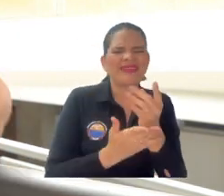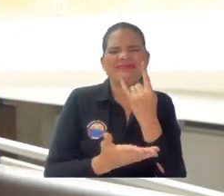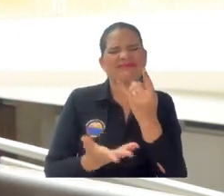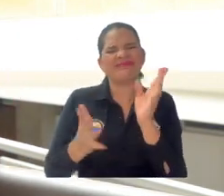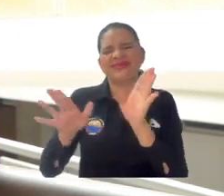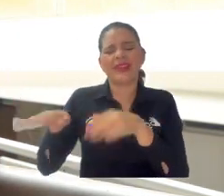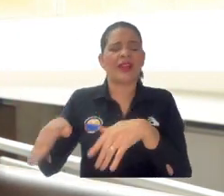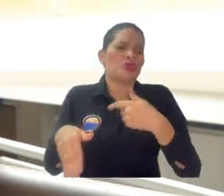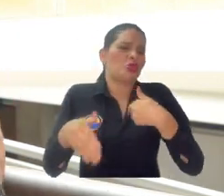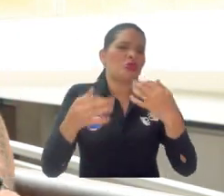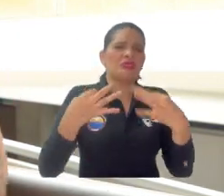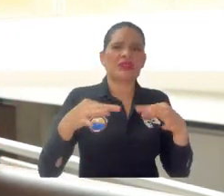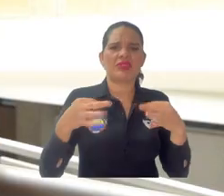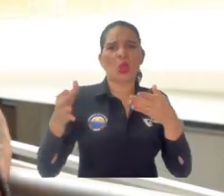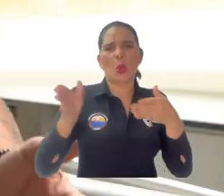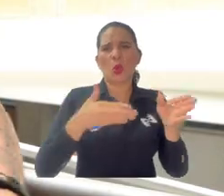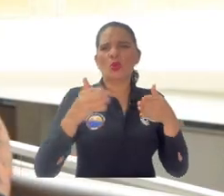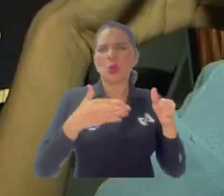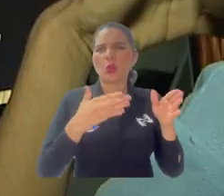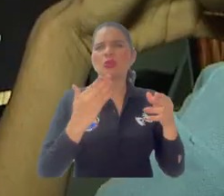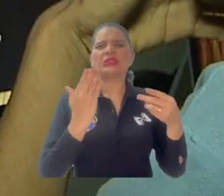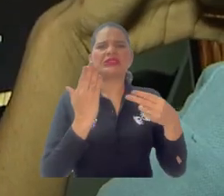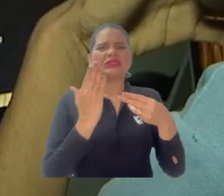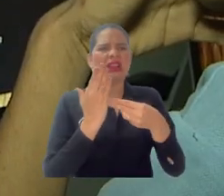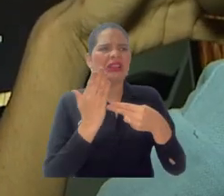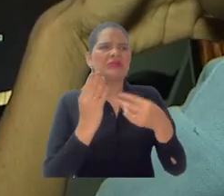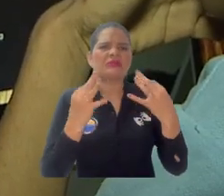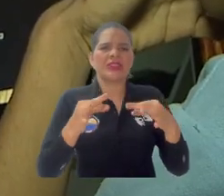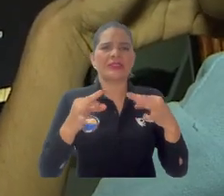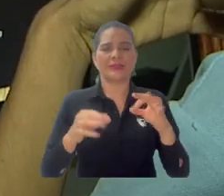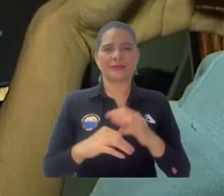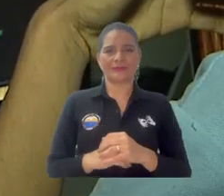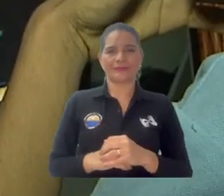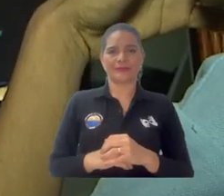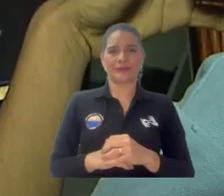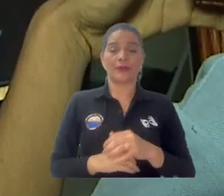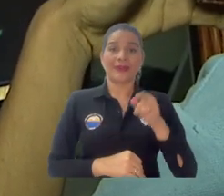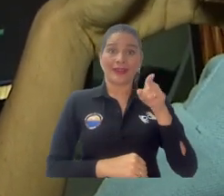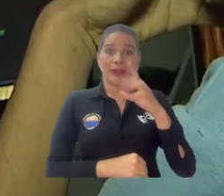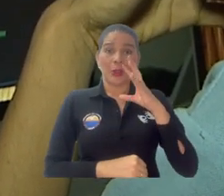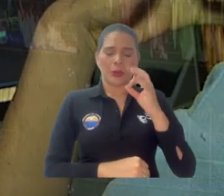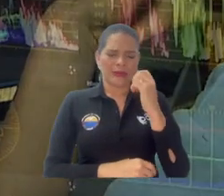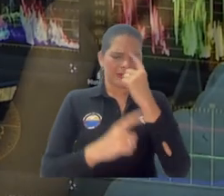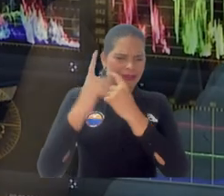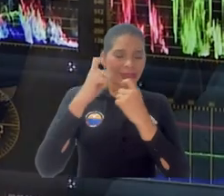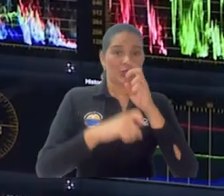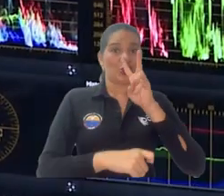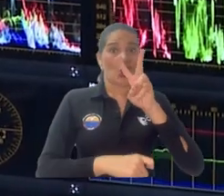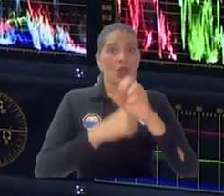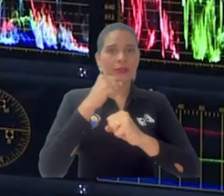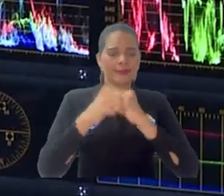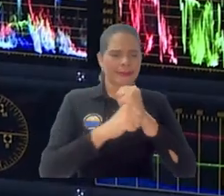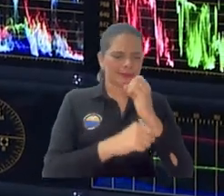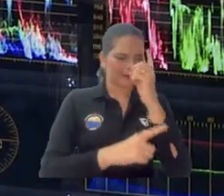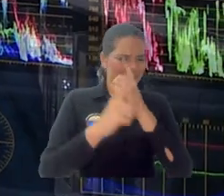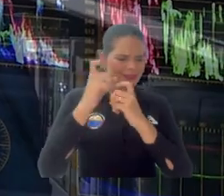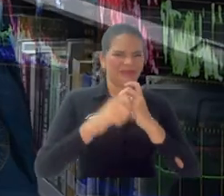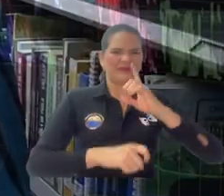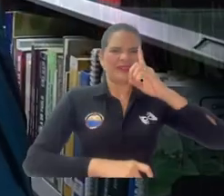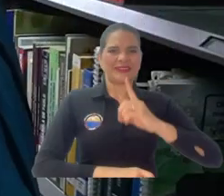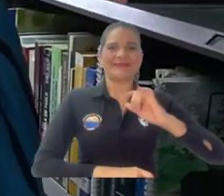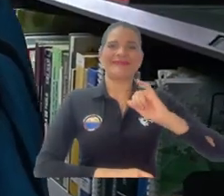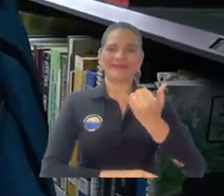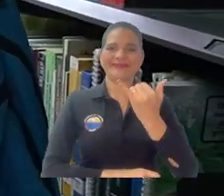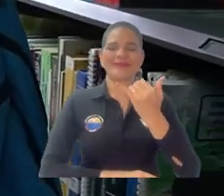hice cursos, carreras técnicas. Le tomó 2 años decidirse volver a empezar. Harold, con